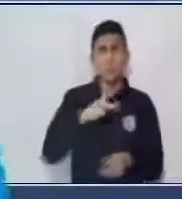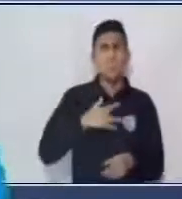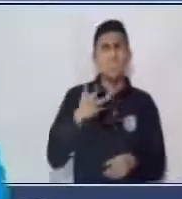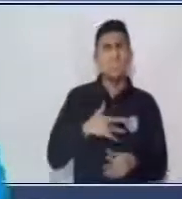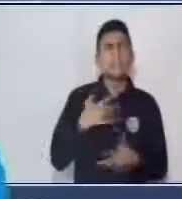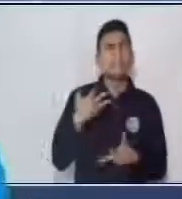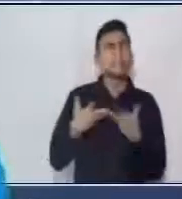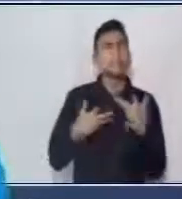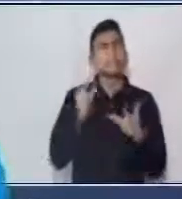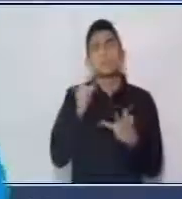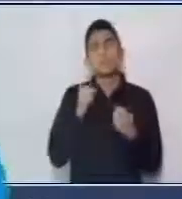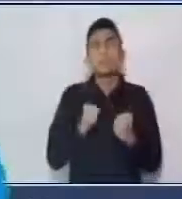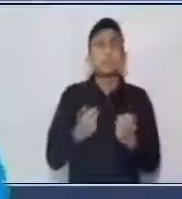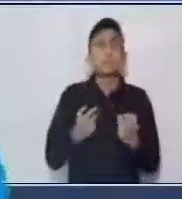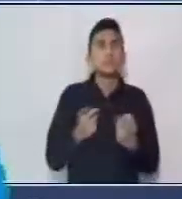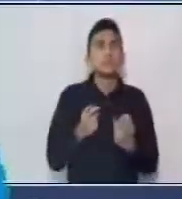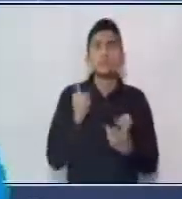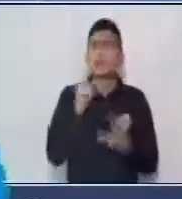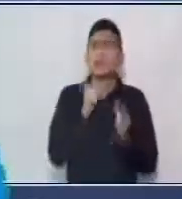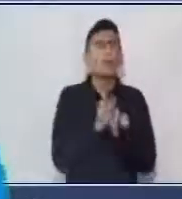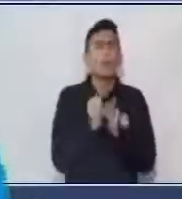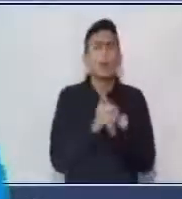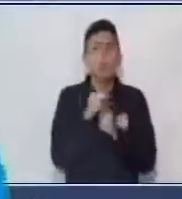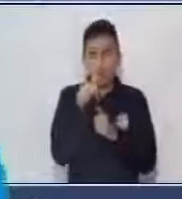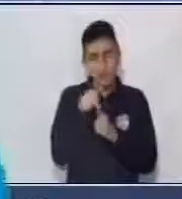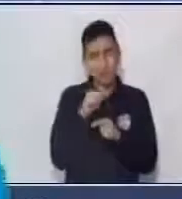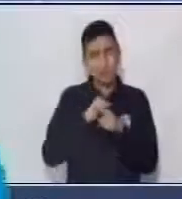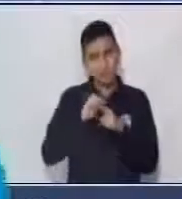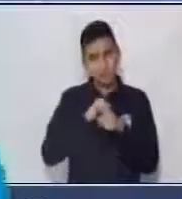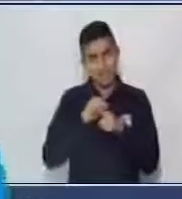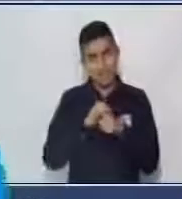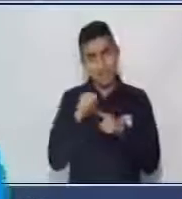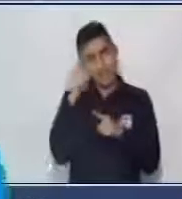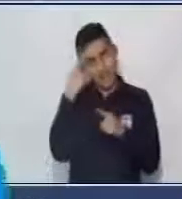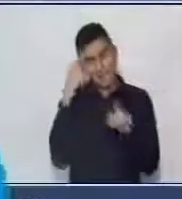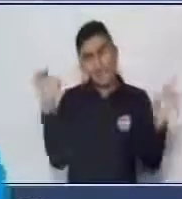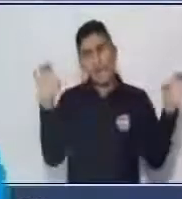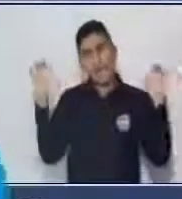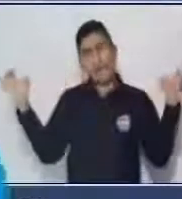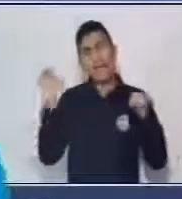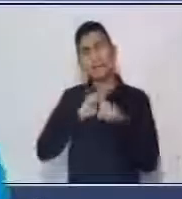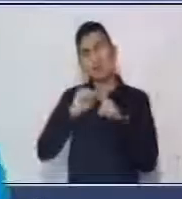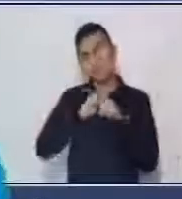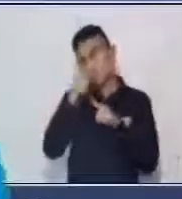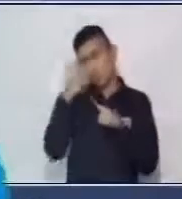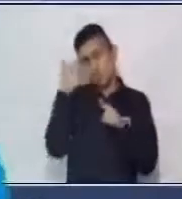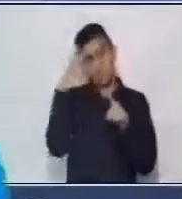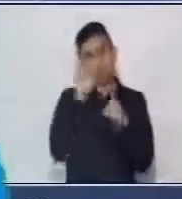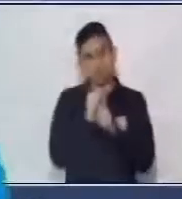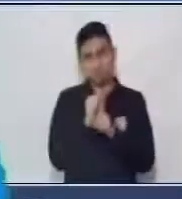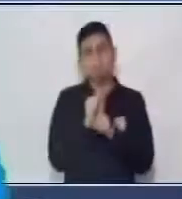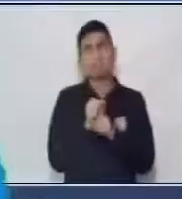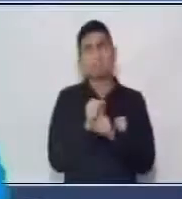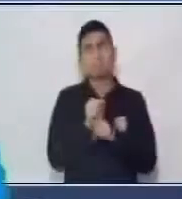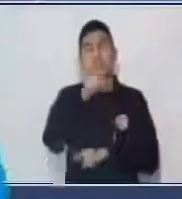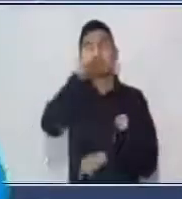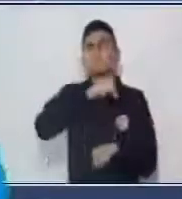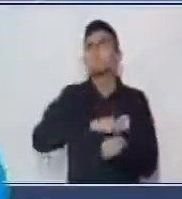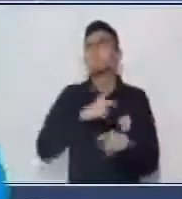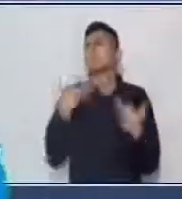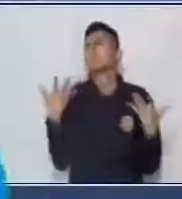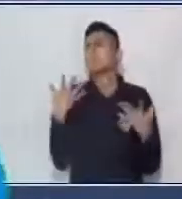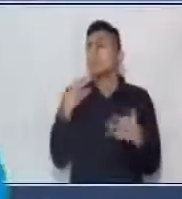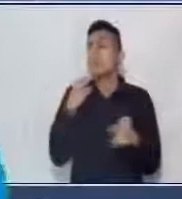un poquito rápido, no te preocupes porque ahorita vamos a hacer también ejercicios para que tú te des cuenta de ello. Y en este caso